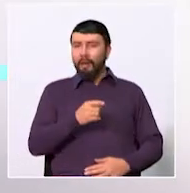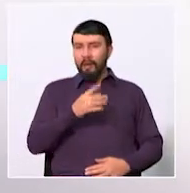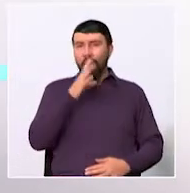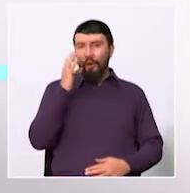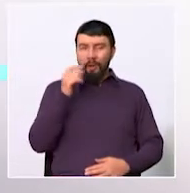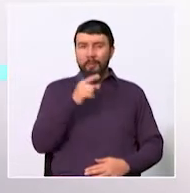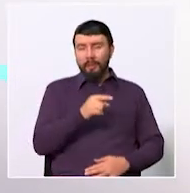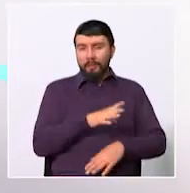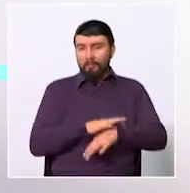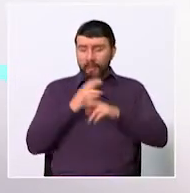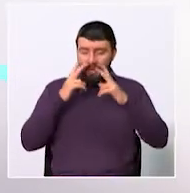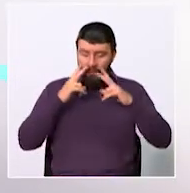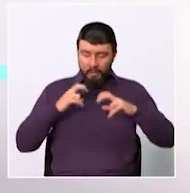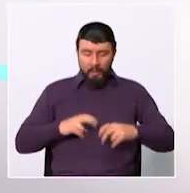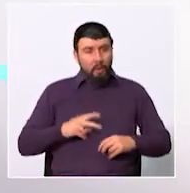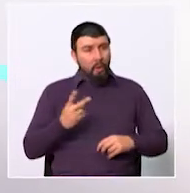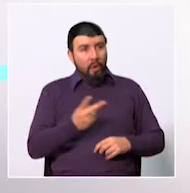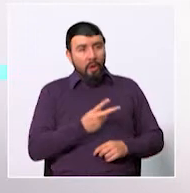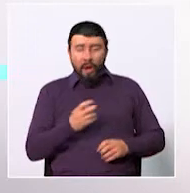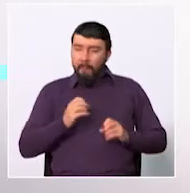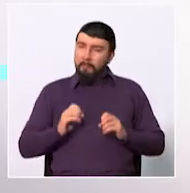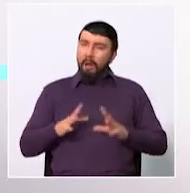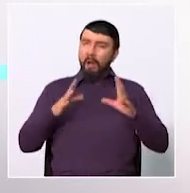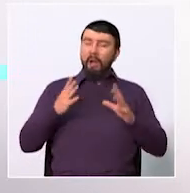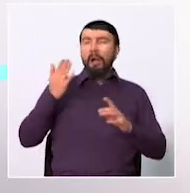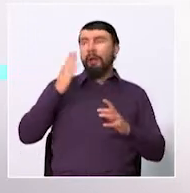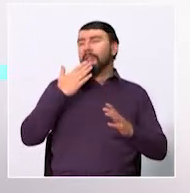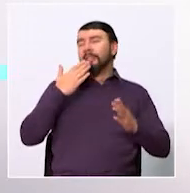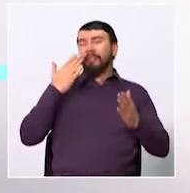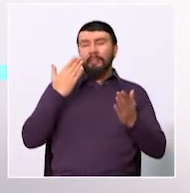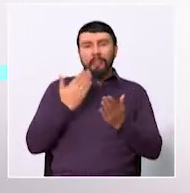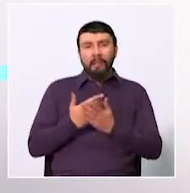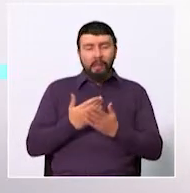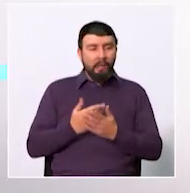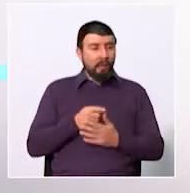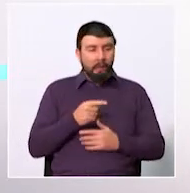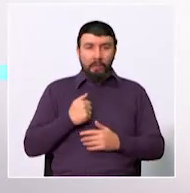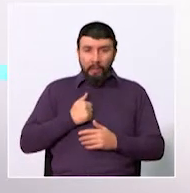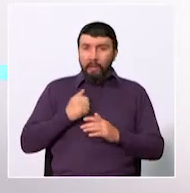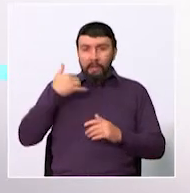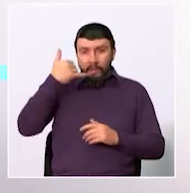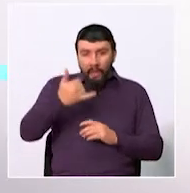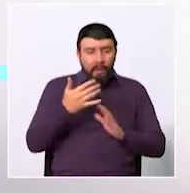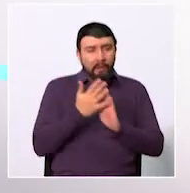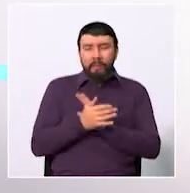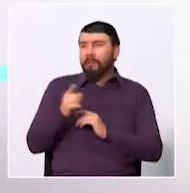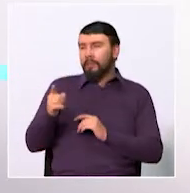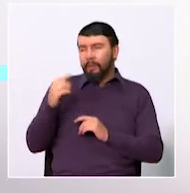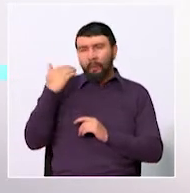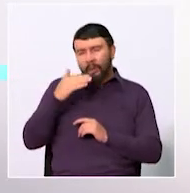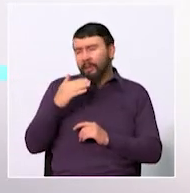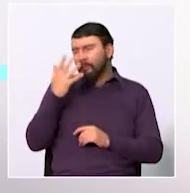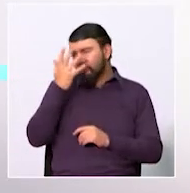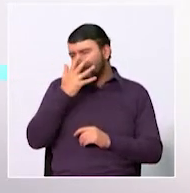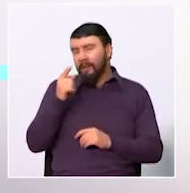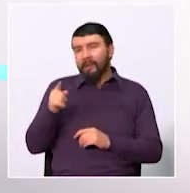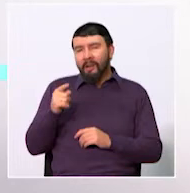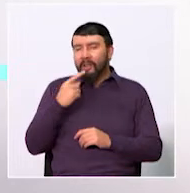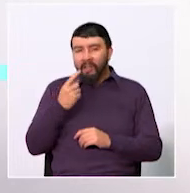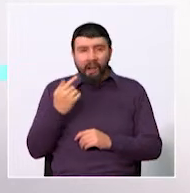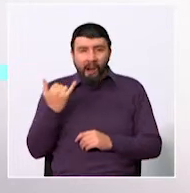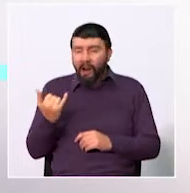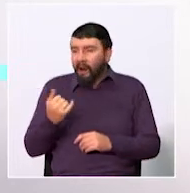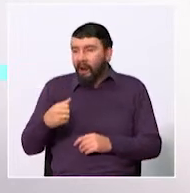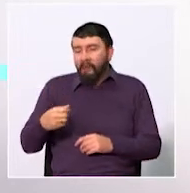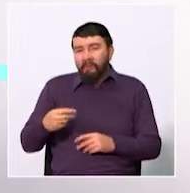y lleno de milagro gracias a dios ya ha muerto porque me parece una a pesar de la señora que llamo que que le dijeron que tenía